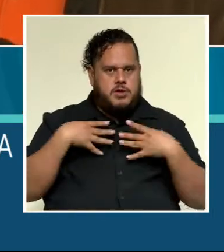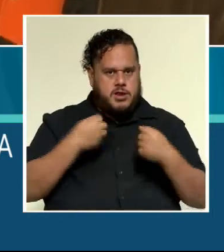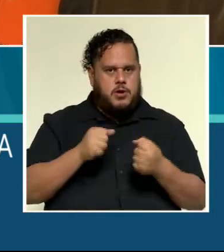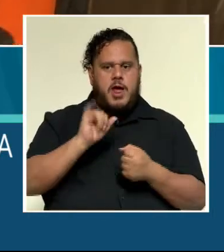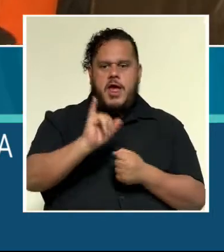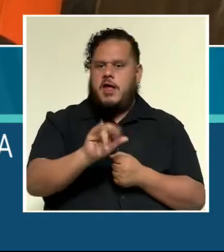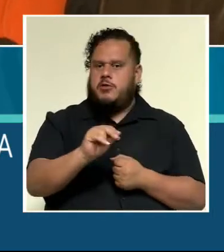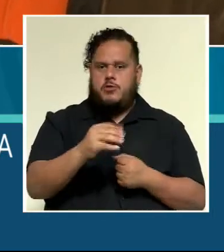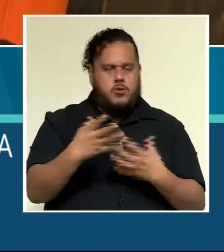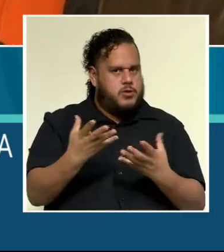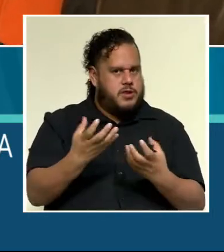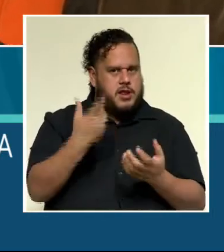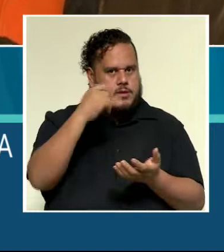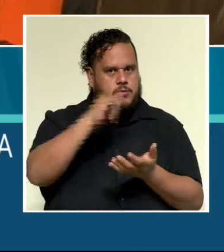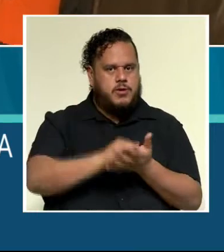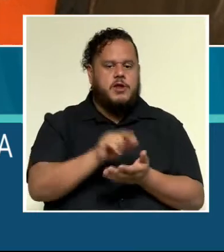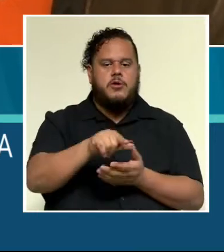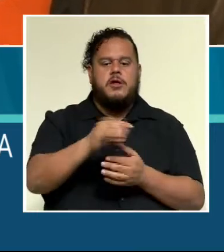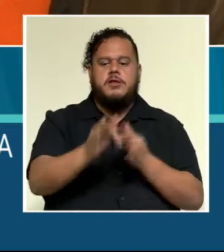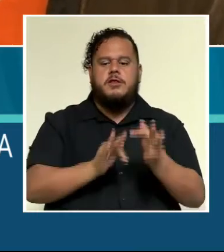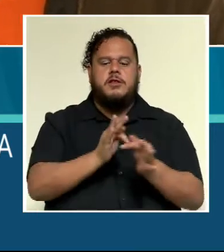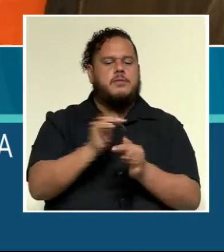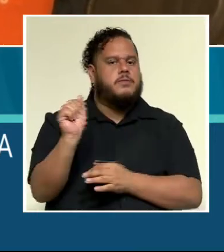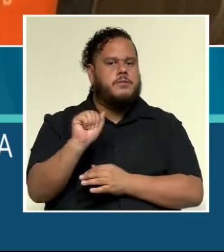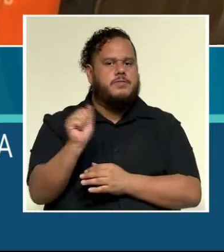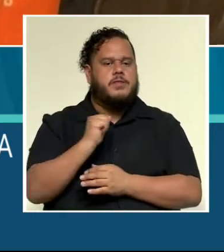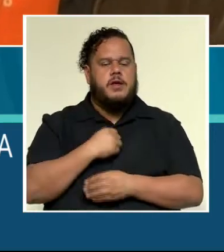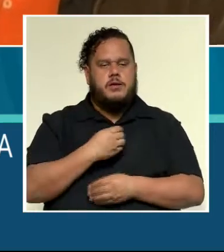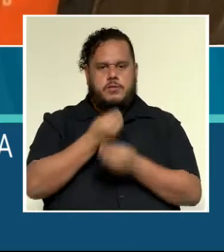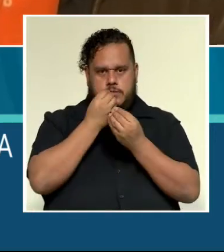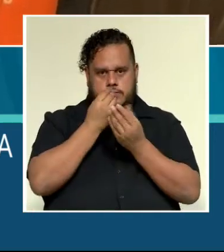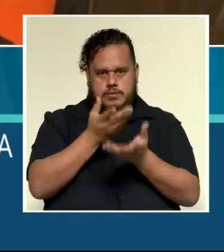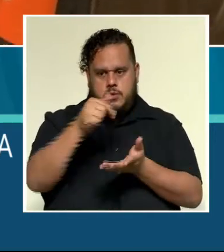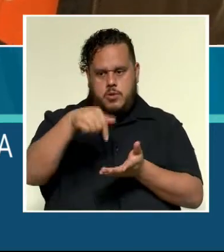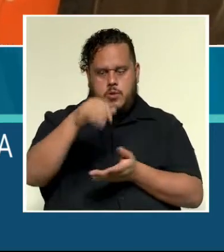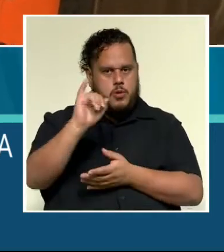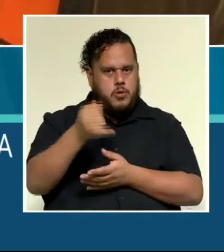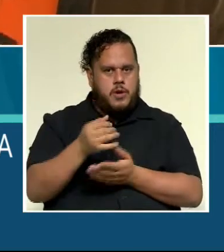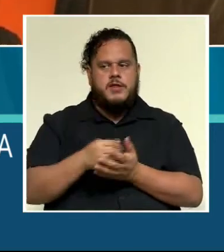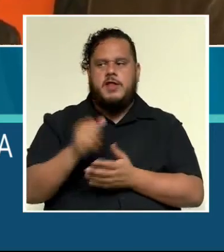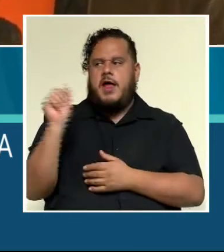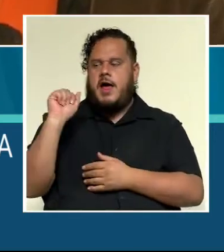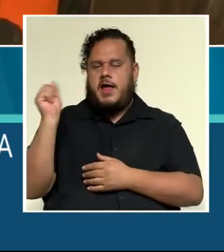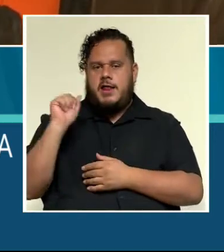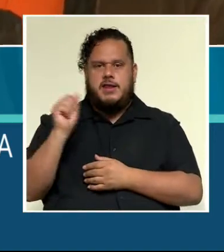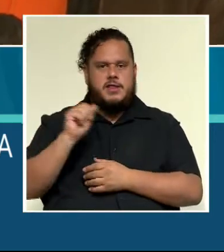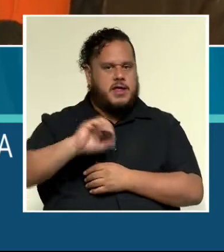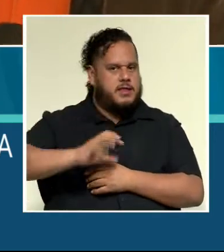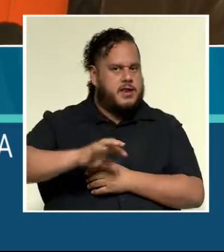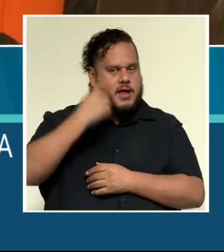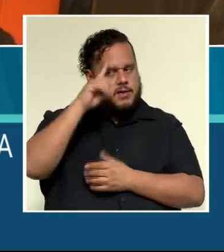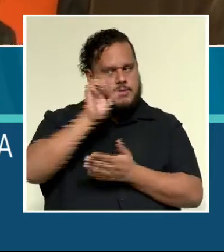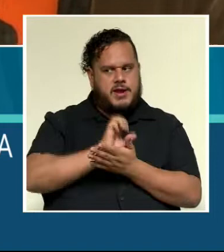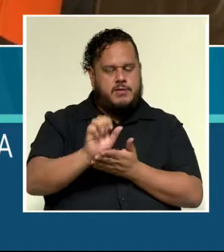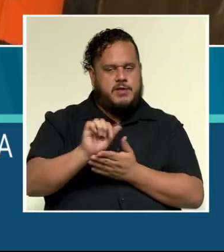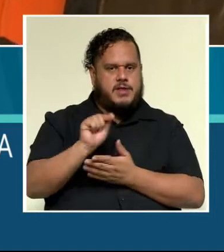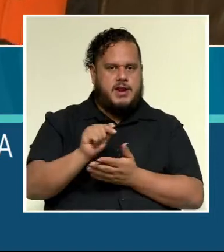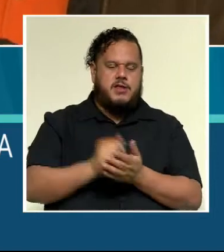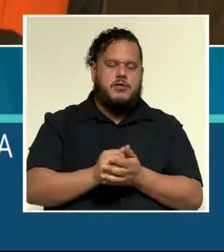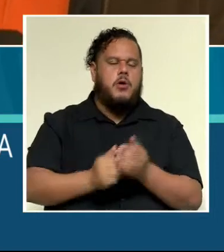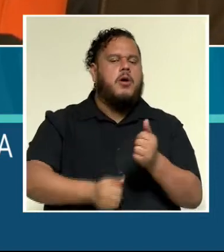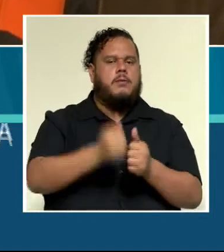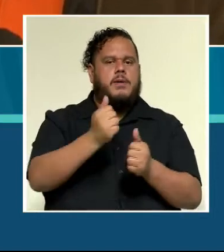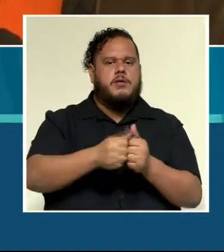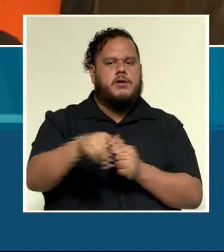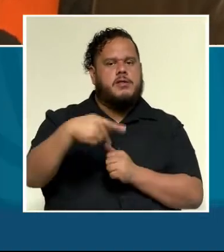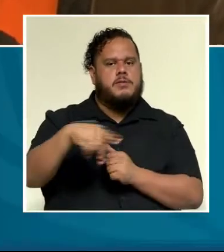Por eso este tipo de alertas como la que se declaró este jueves, alerta naranja, para evitar precisamente esto, mayores riesgos